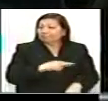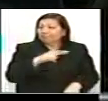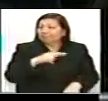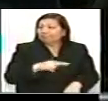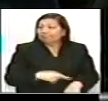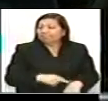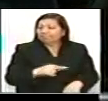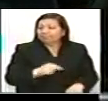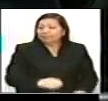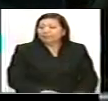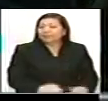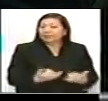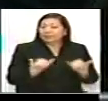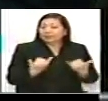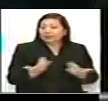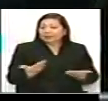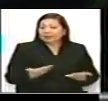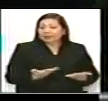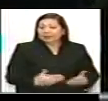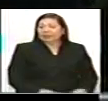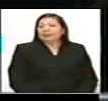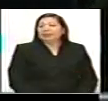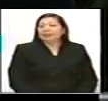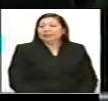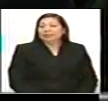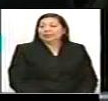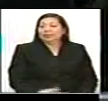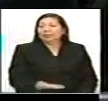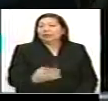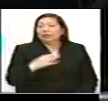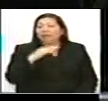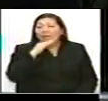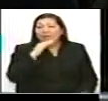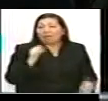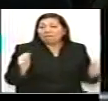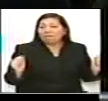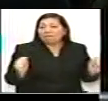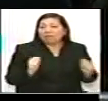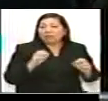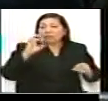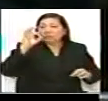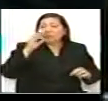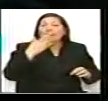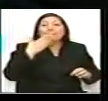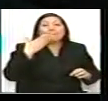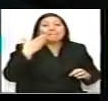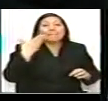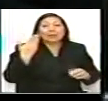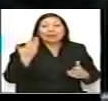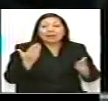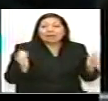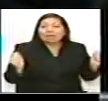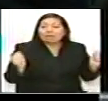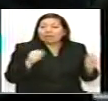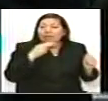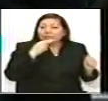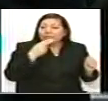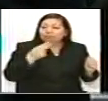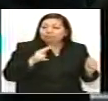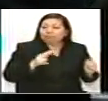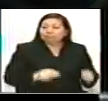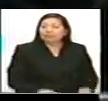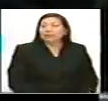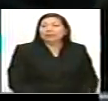donde hay sequía, hay regiones donde hay heladas, hay nevadas, entran los friajes hacia